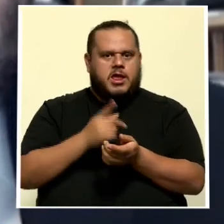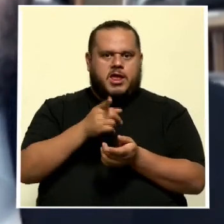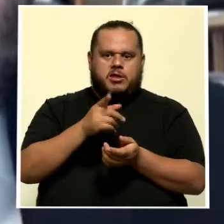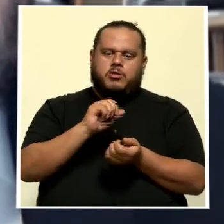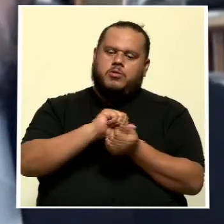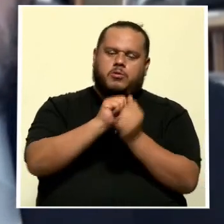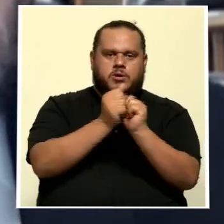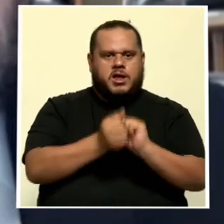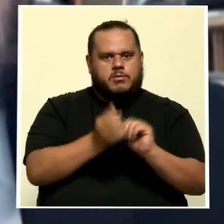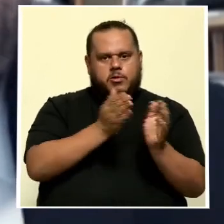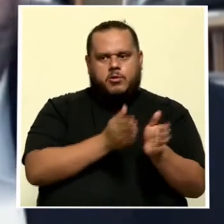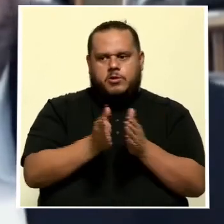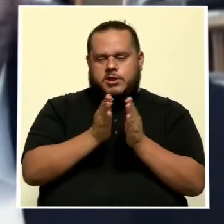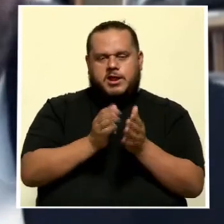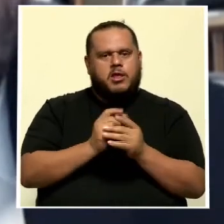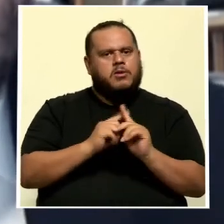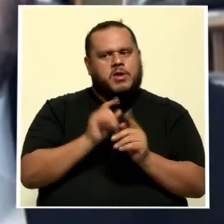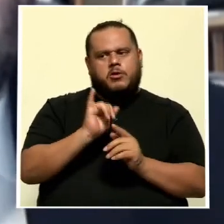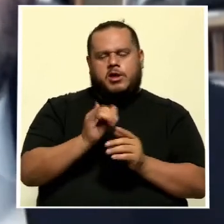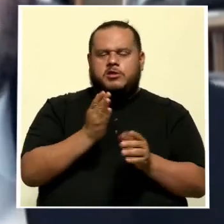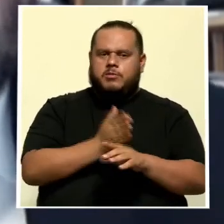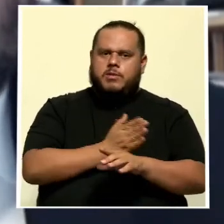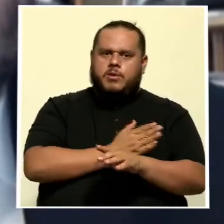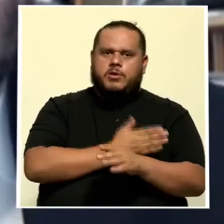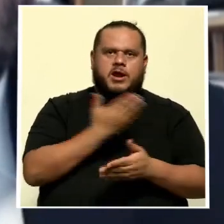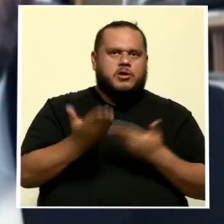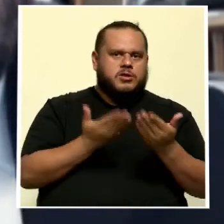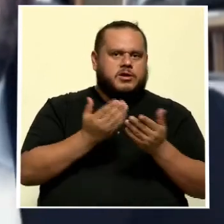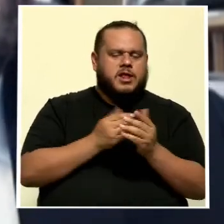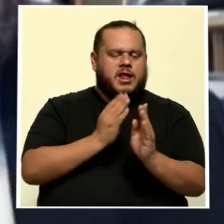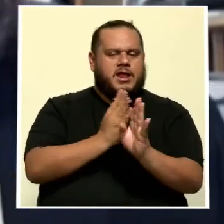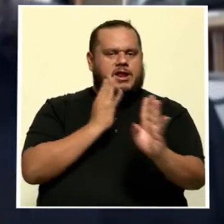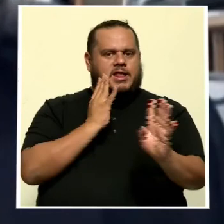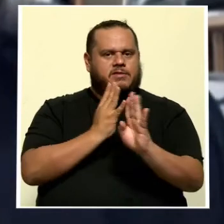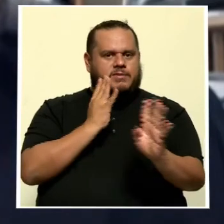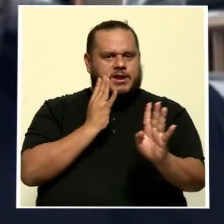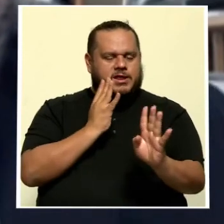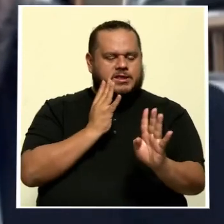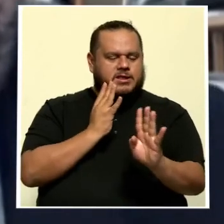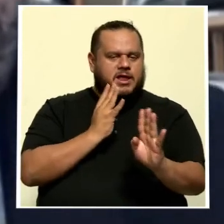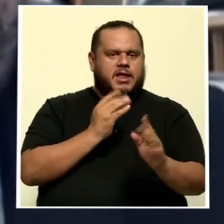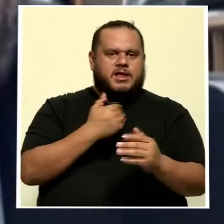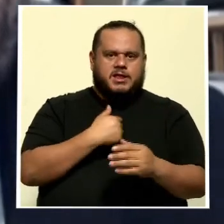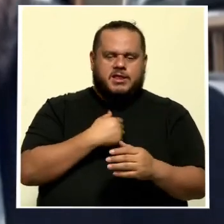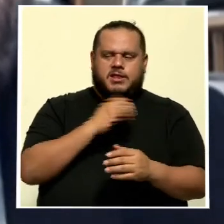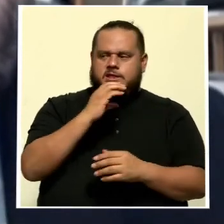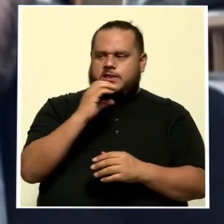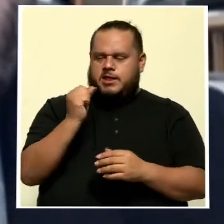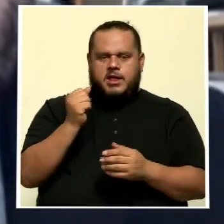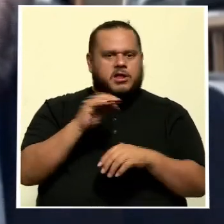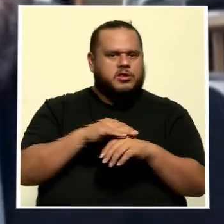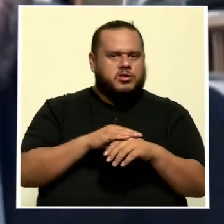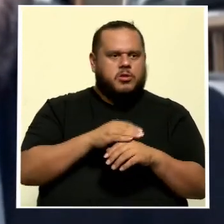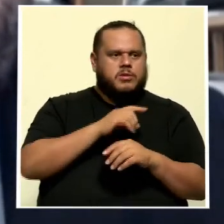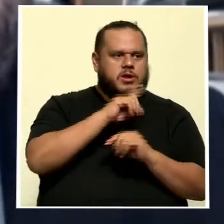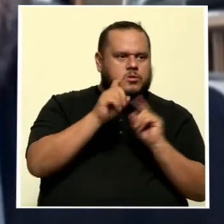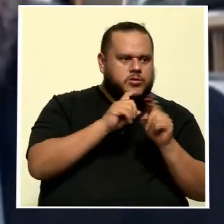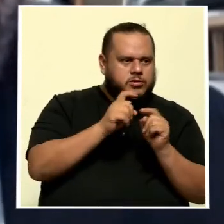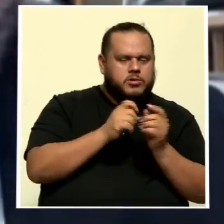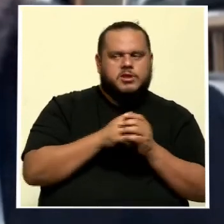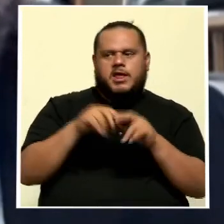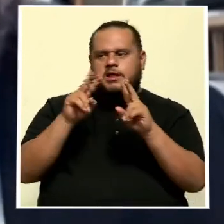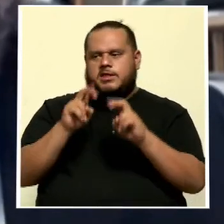transición ordenada, pero eso va a mejorar los servicios. Las filas que tiene la Caja en cuestión de consultas, en cuestión de exámenes, en cuestión de